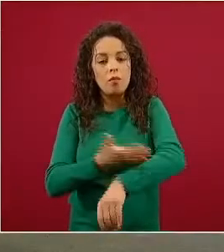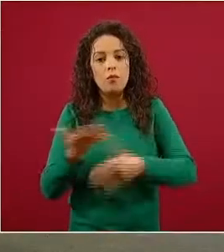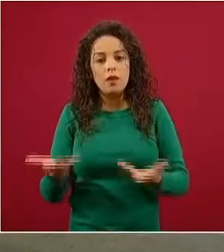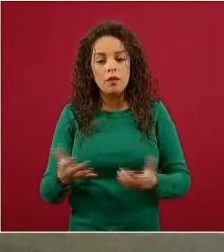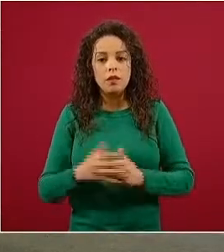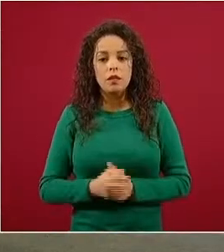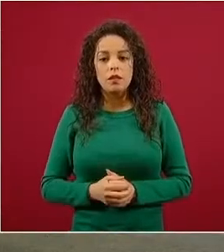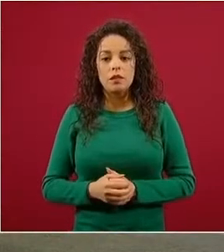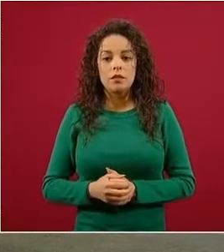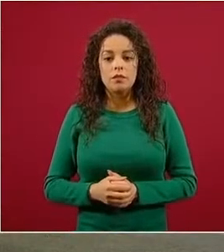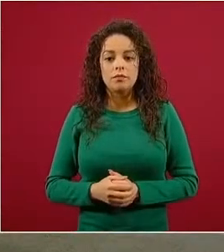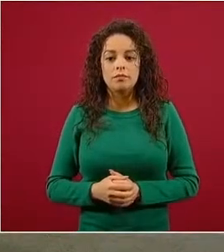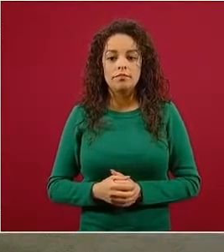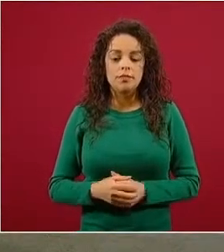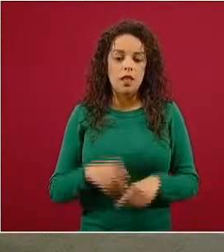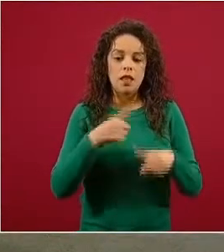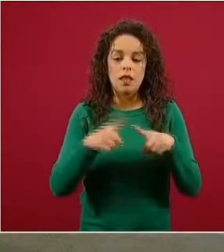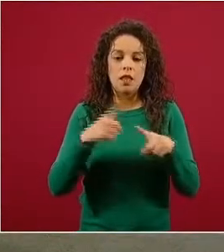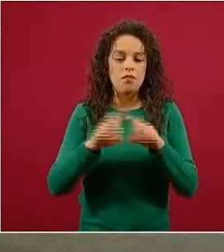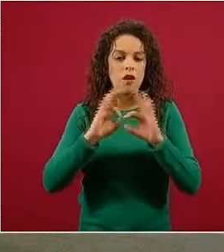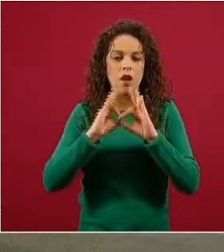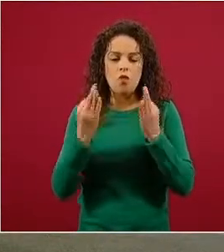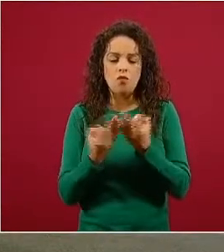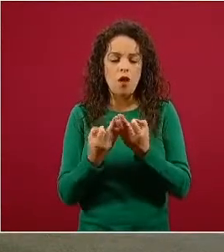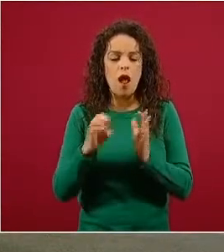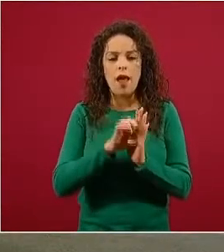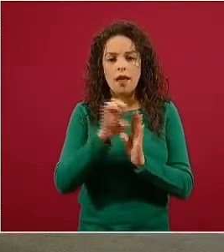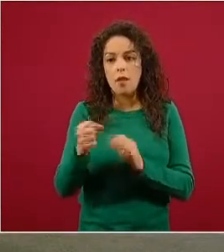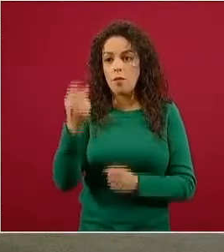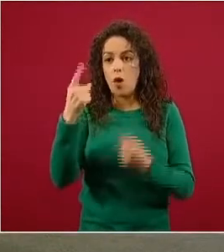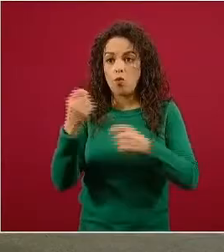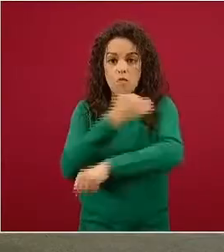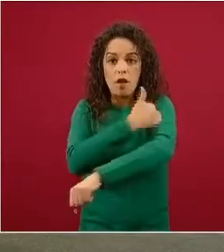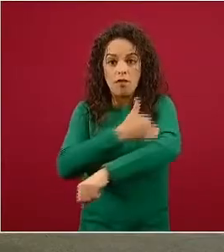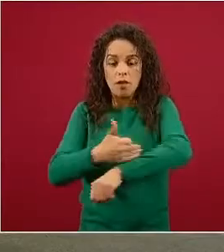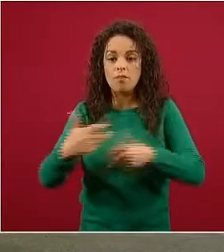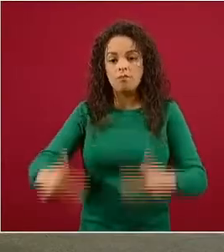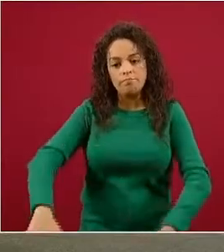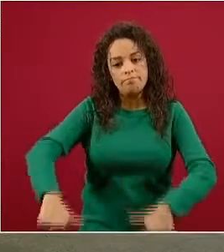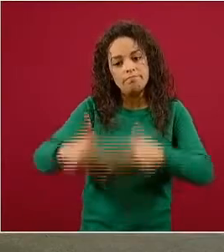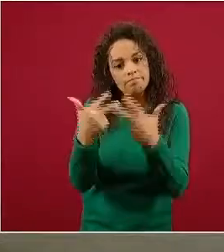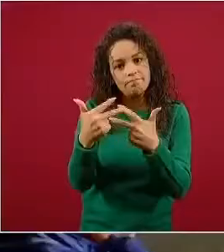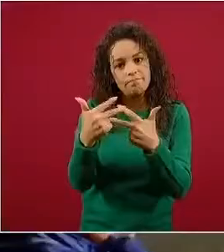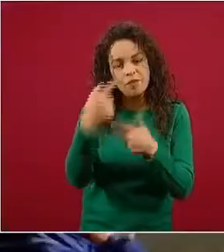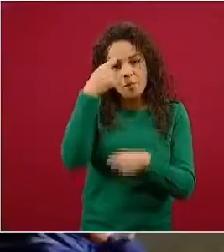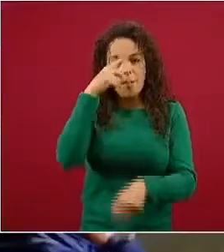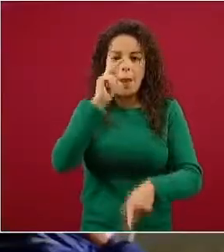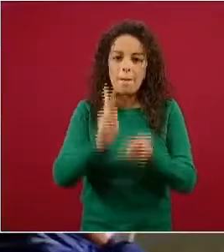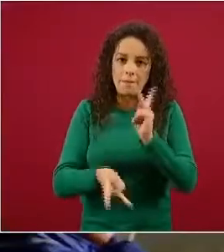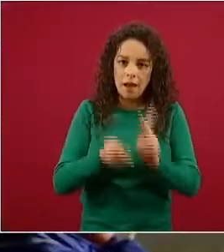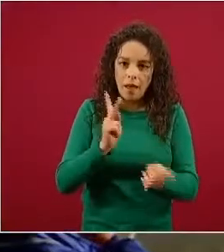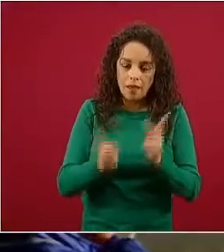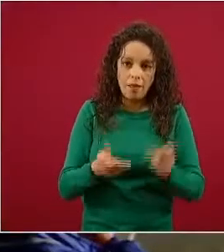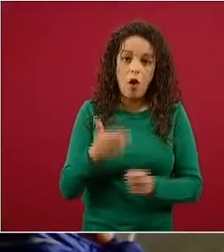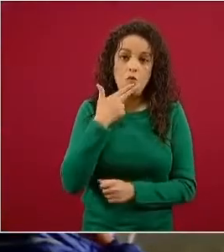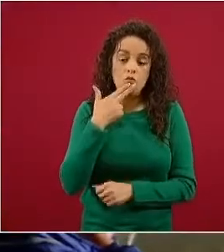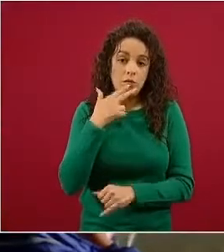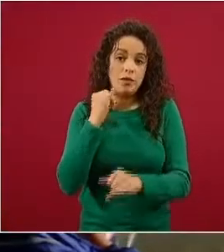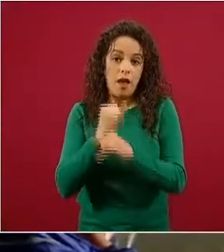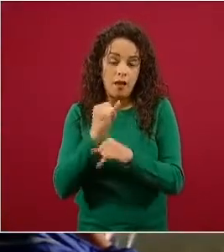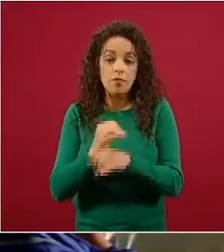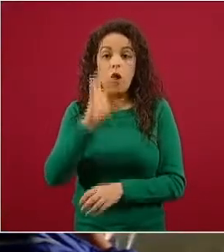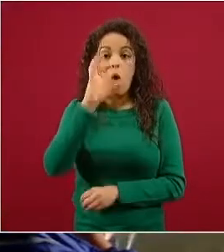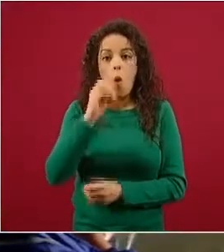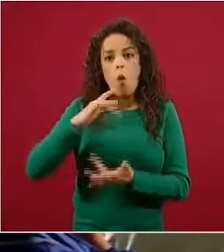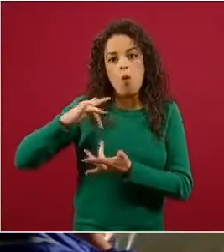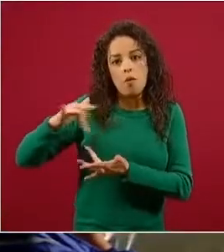El segundo tiempo se refiere a los tiempos de los rituales, estos actos simbólicos que van a ayudar al proceso del